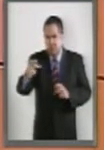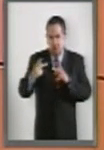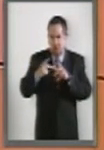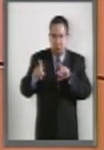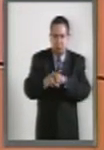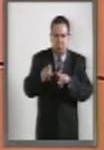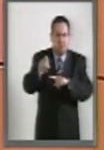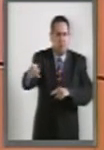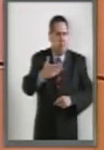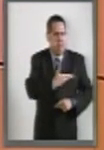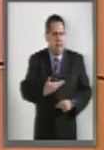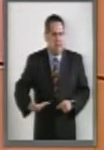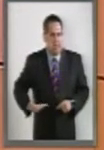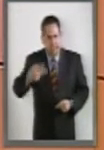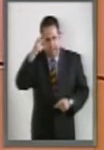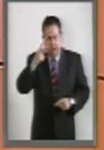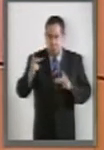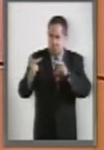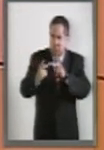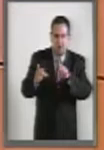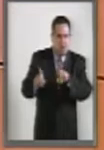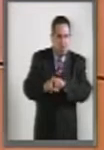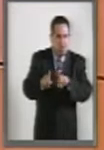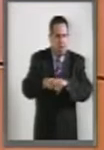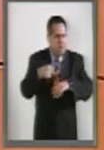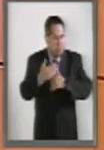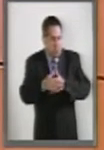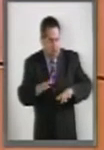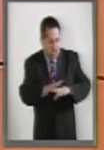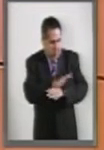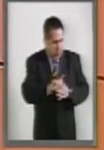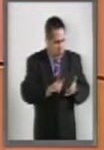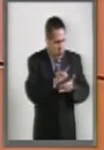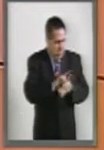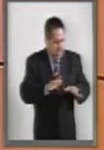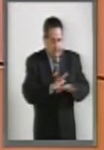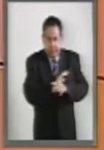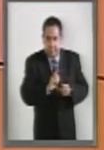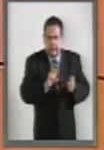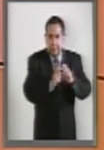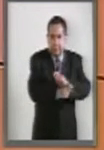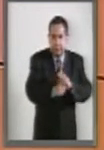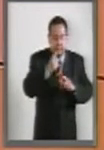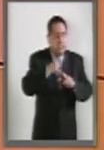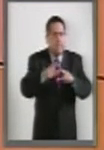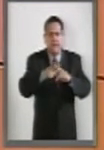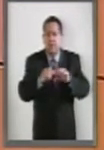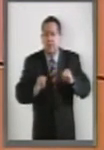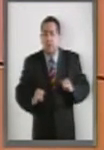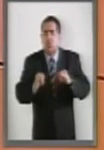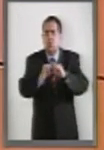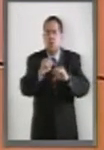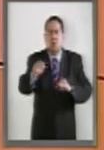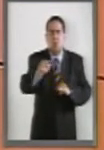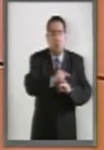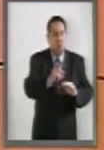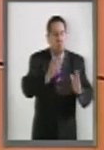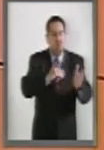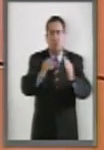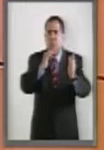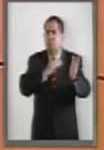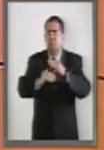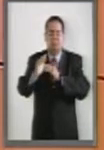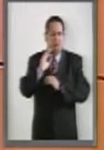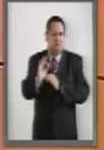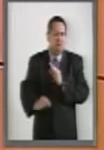México para proponer los cambios legales y detonar las transformaciones institucionales que fomenten el crecimiento y